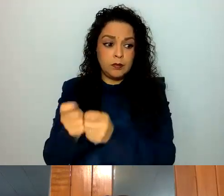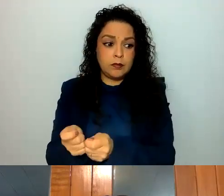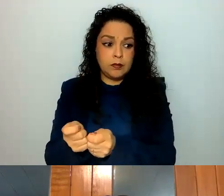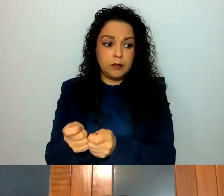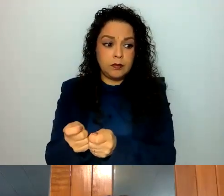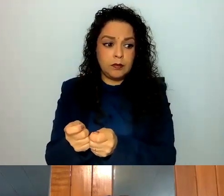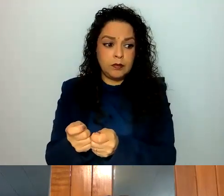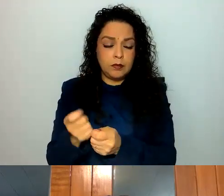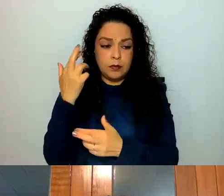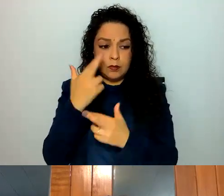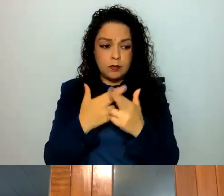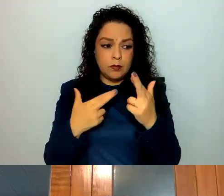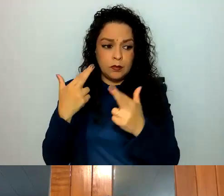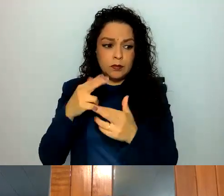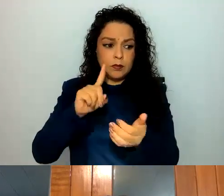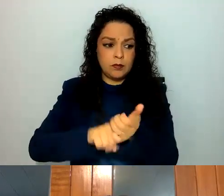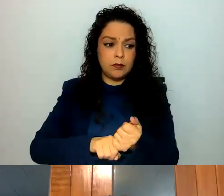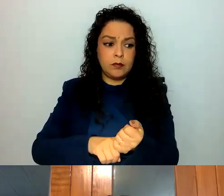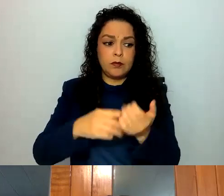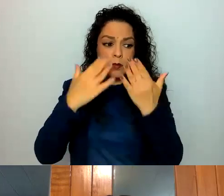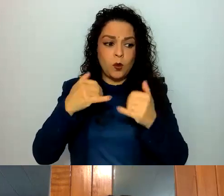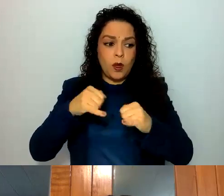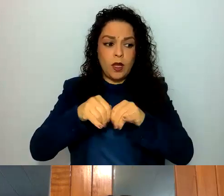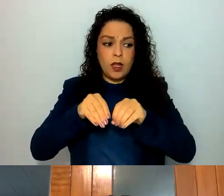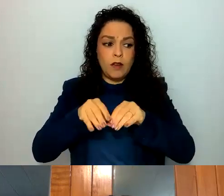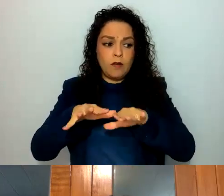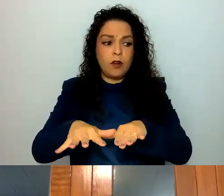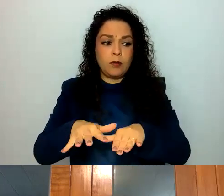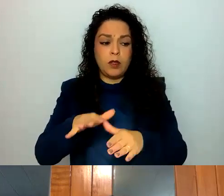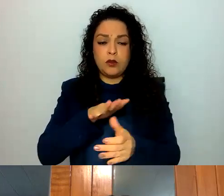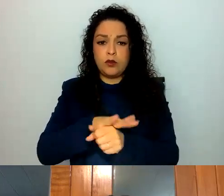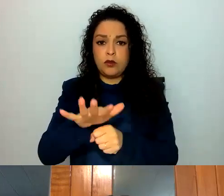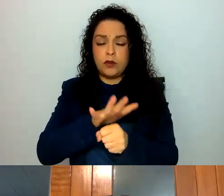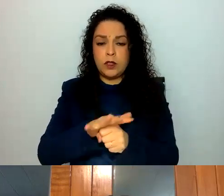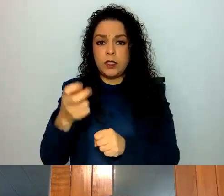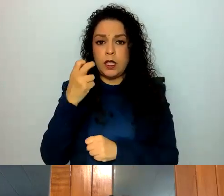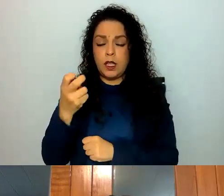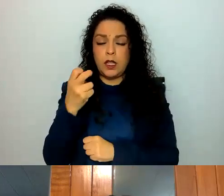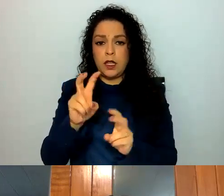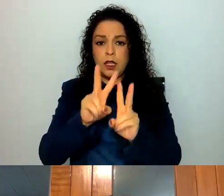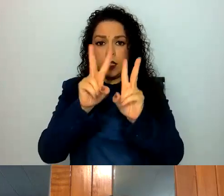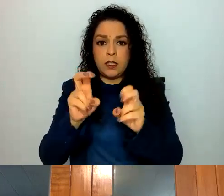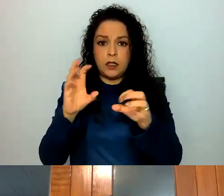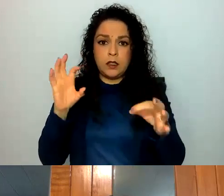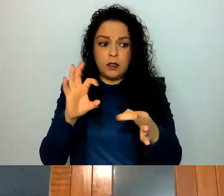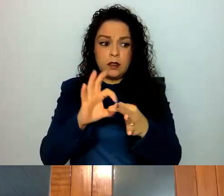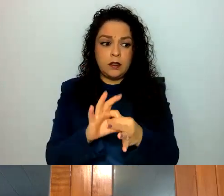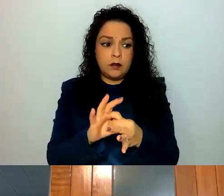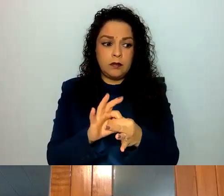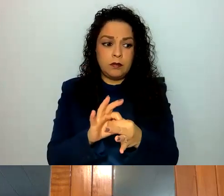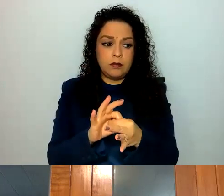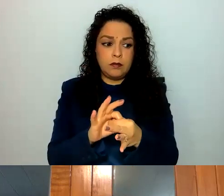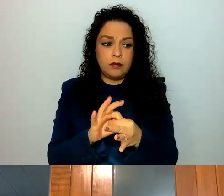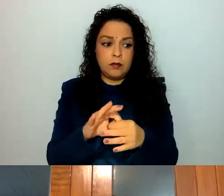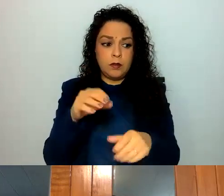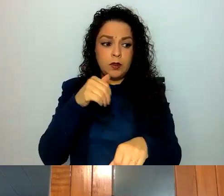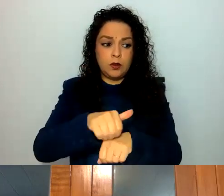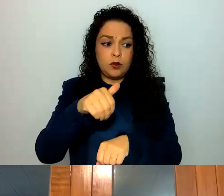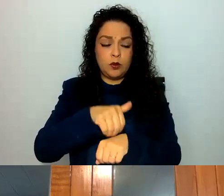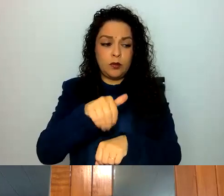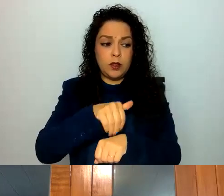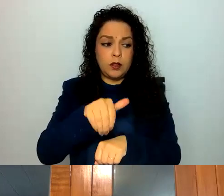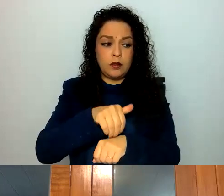dicha revisión, por lo que se declara la inexistencia de información en materia del recurso de revisión relacionada con la solicitud con número de